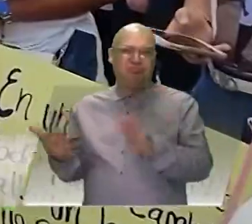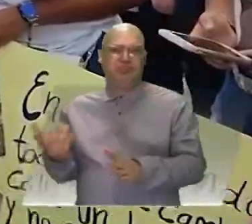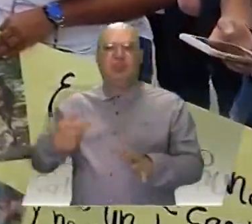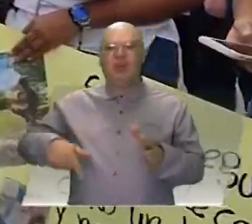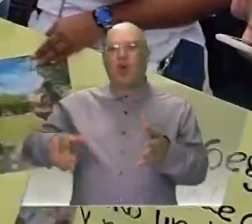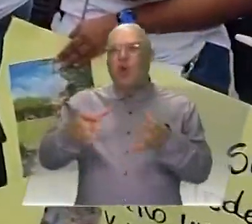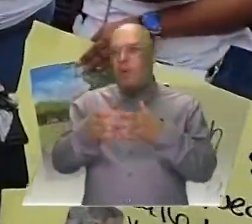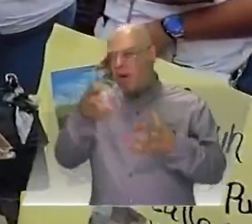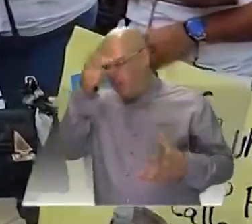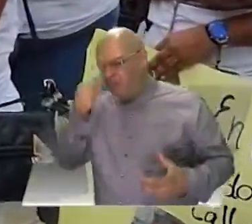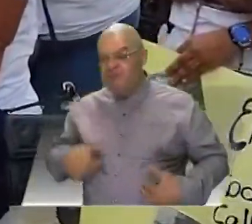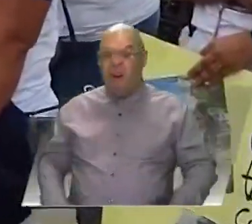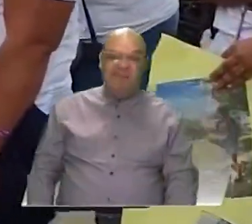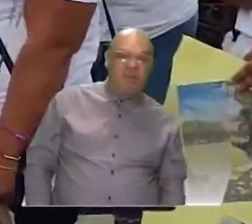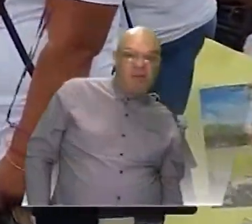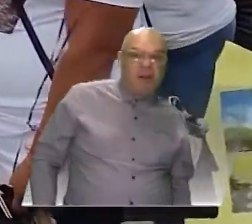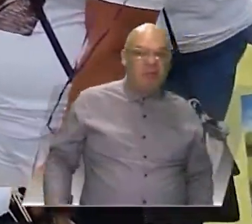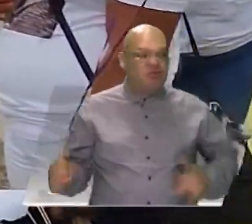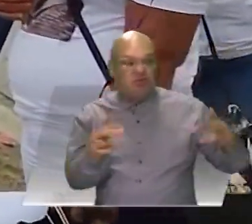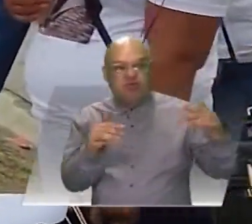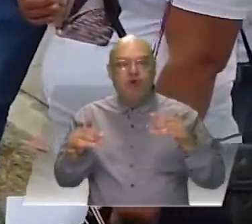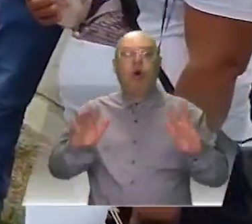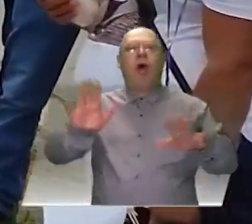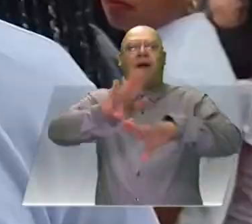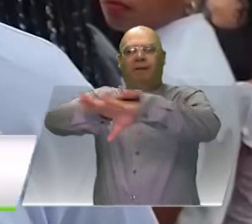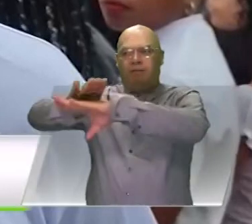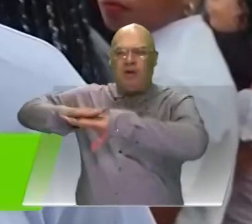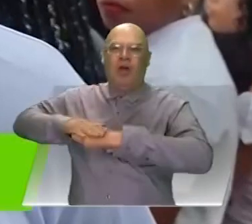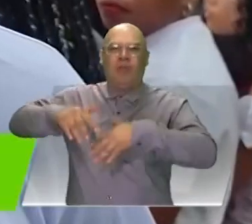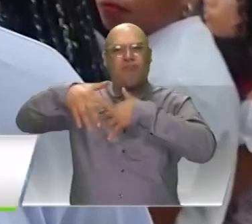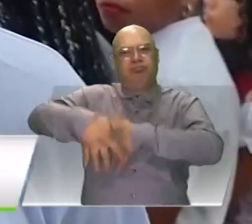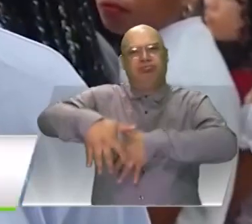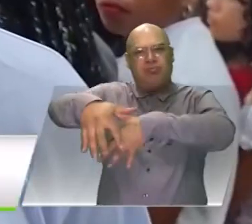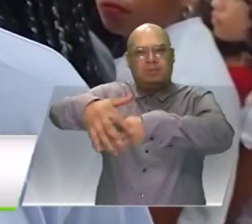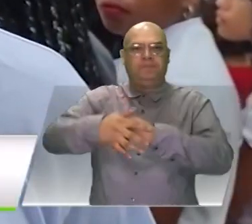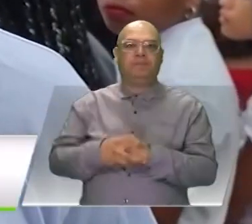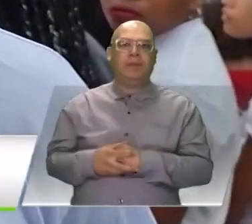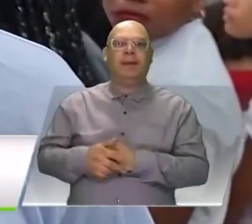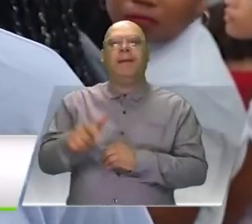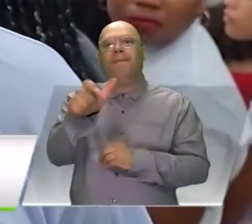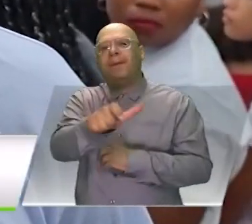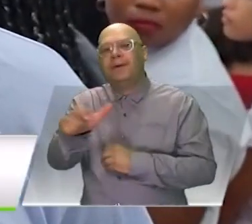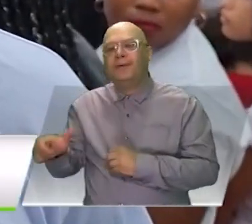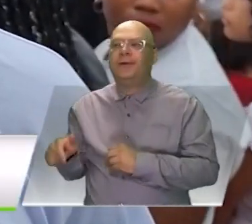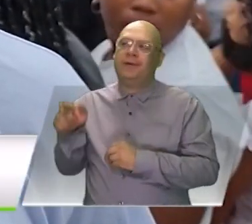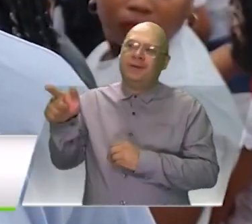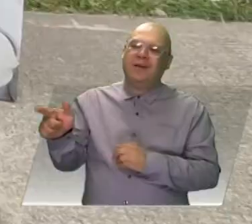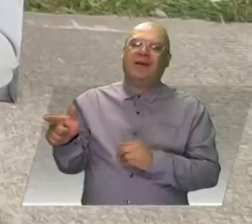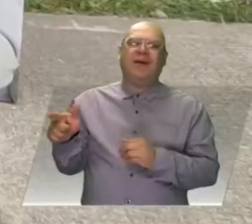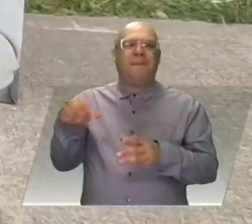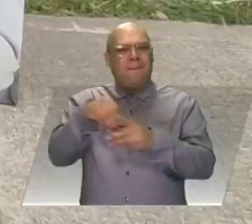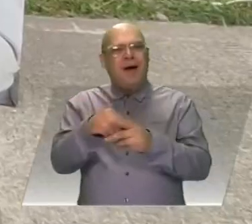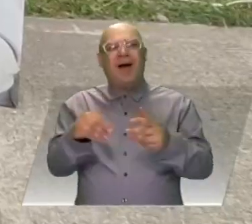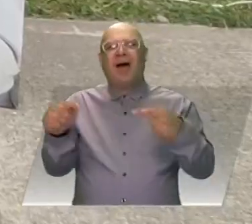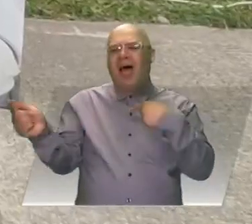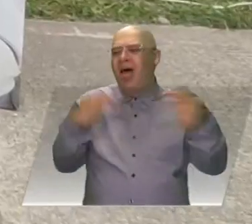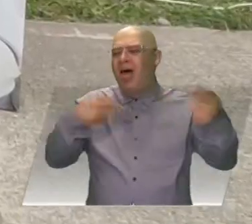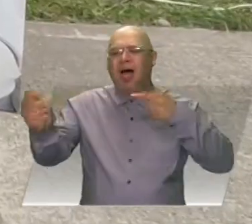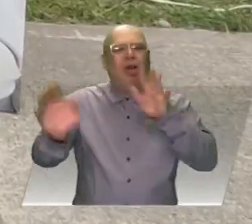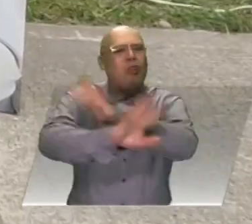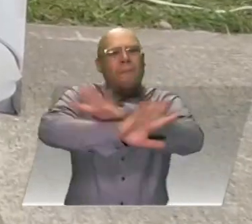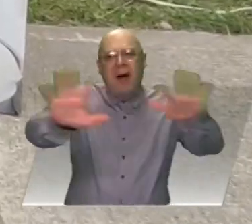pandillas caminaron las principales vías de Apartadó. Y aquellos jóvenes que están sumergidos en esta problemática, que ya es hora de parar, ¿no? Porque